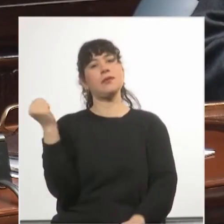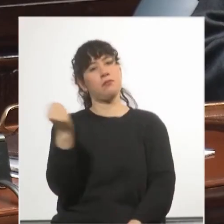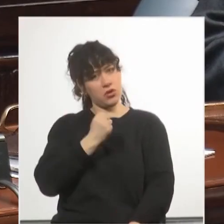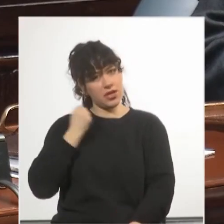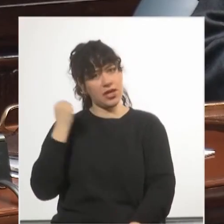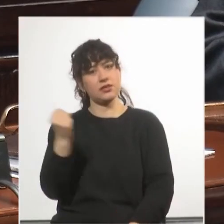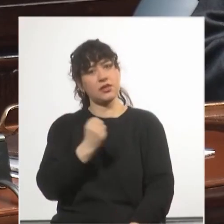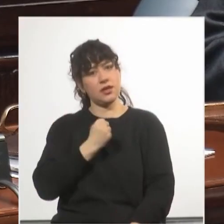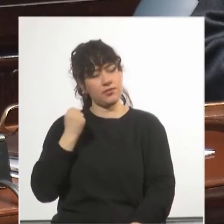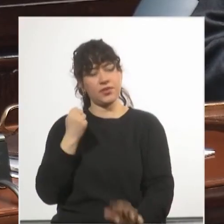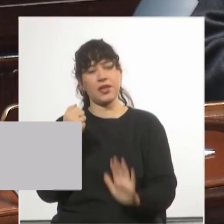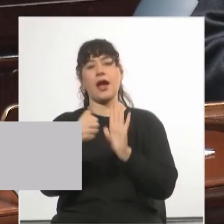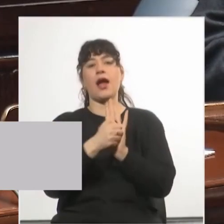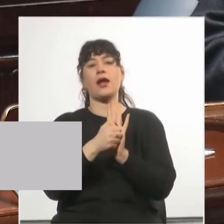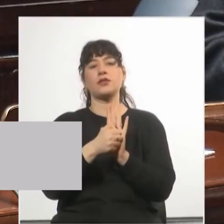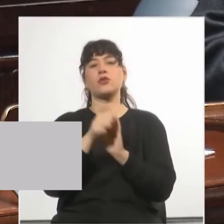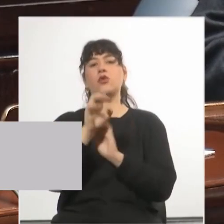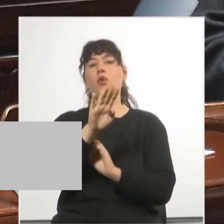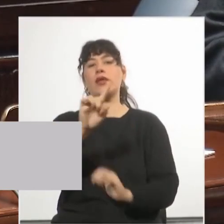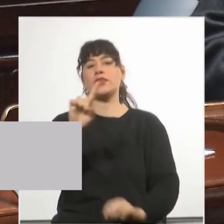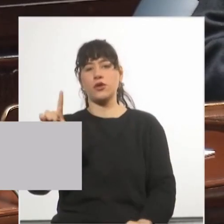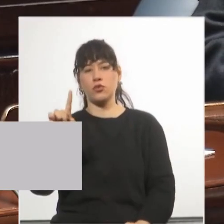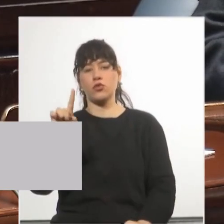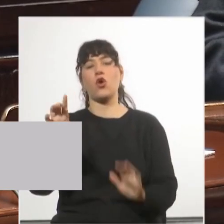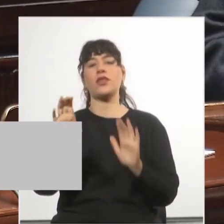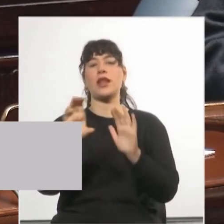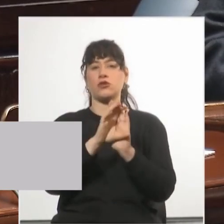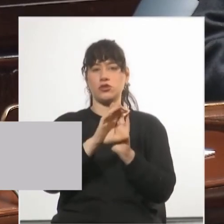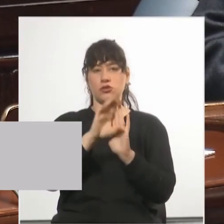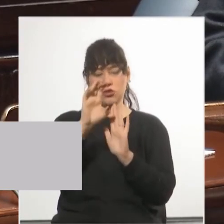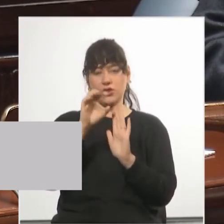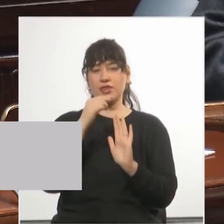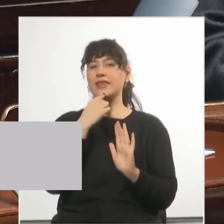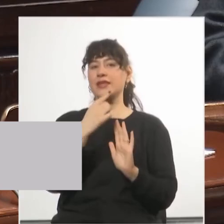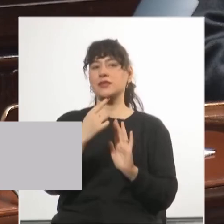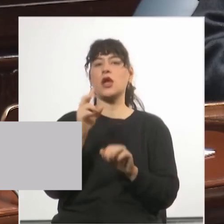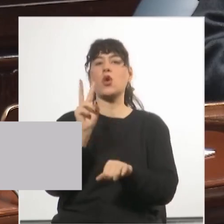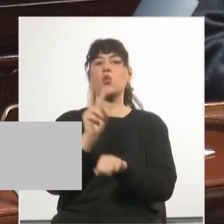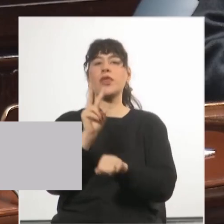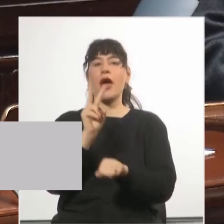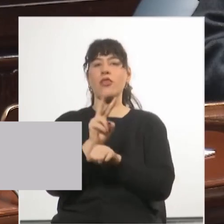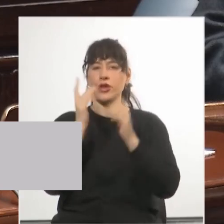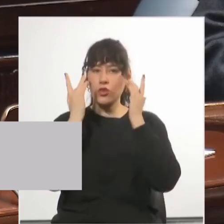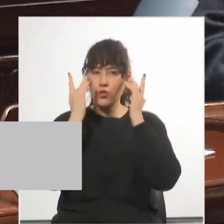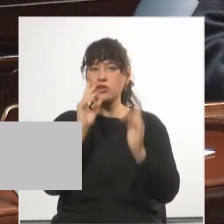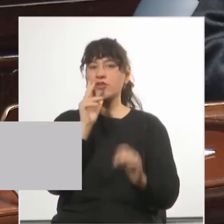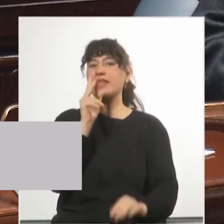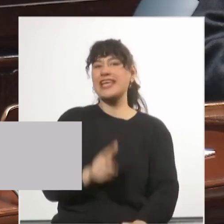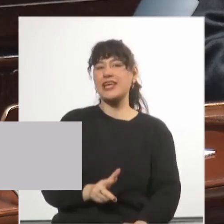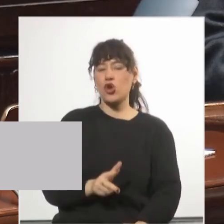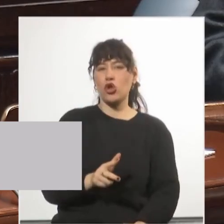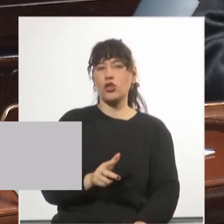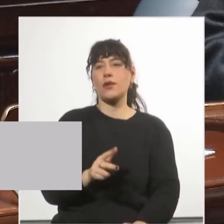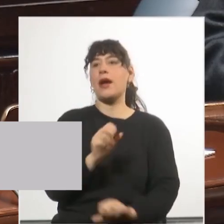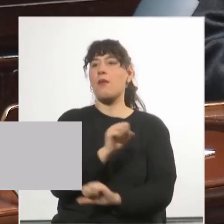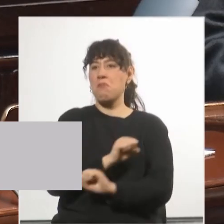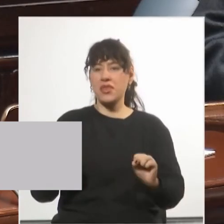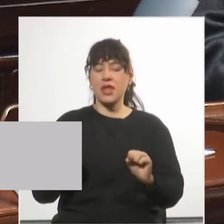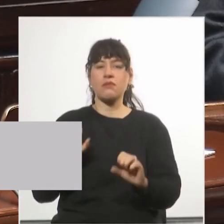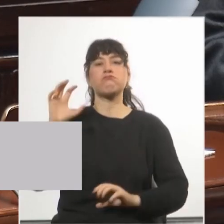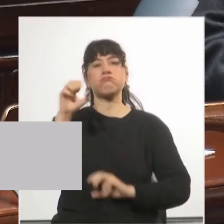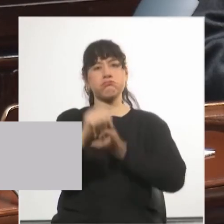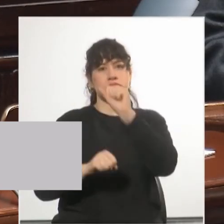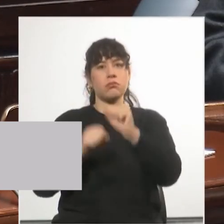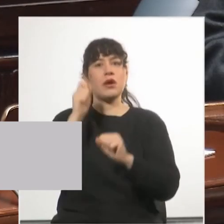tener en cuenta el artículo 41 de la Constitución, que dice: el cuidado y educación de los hijos para que estos alcancen su